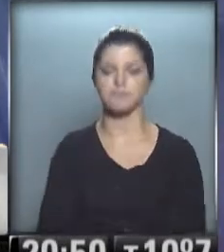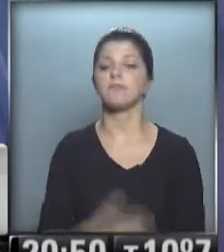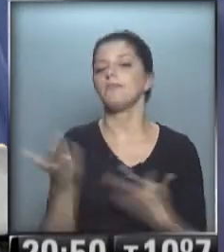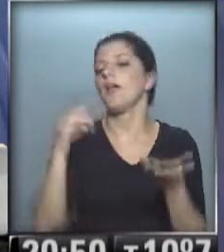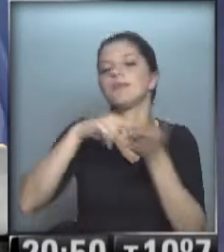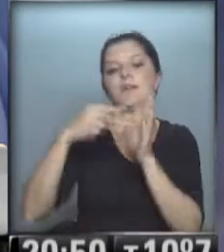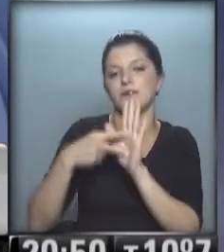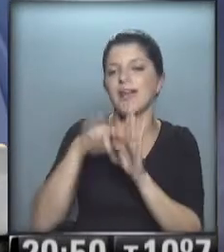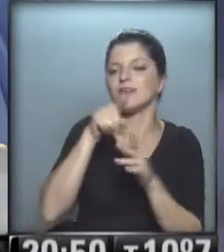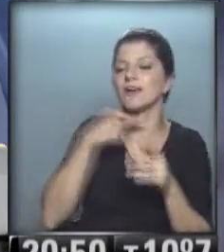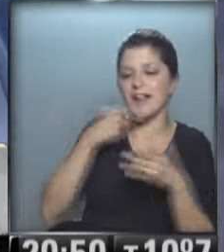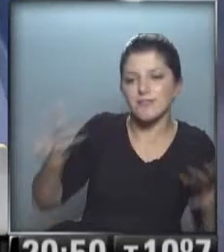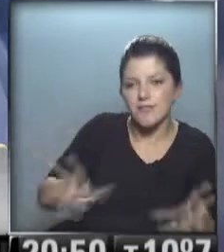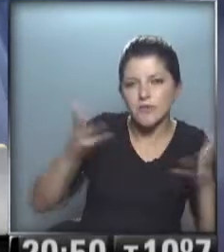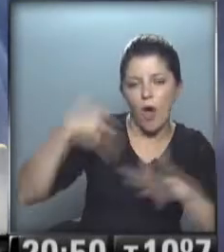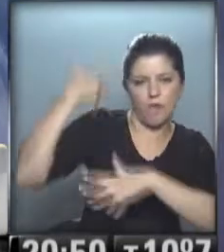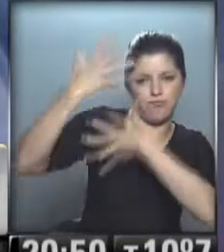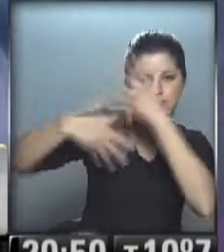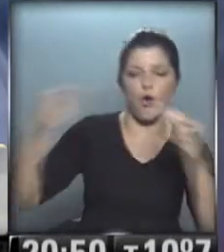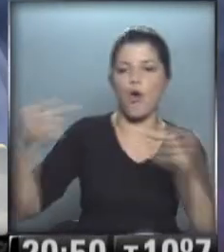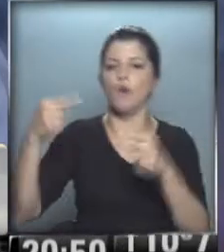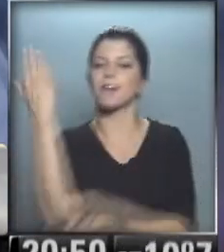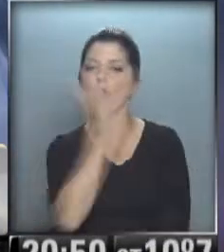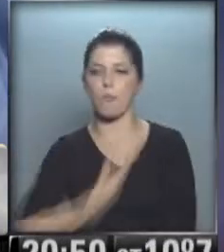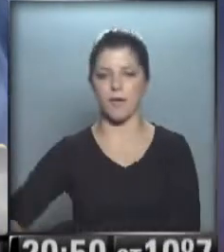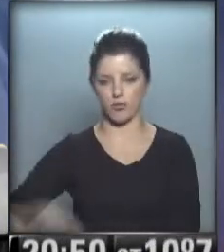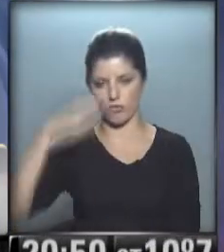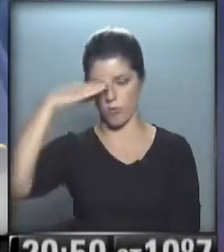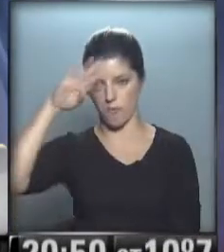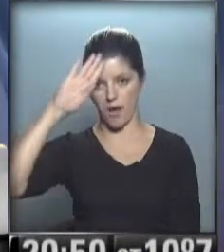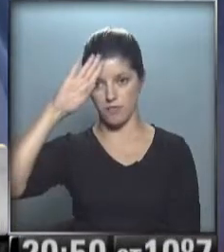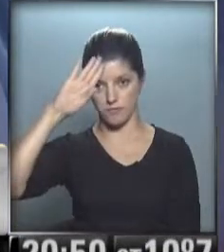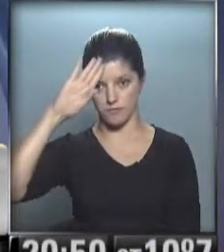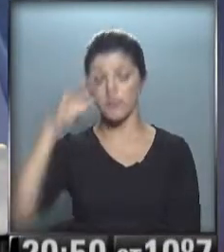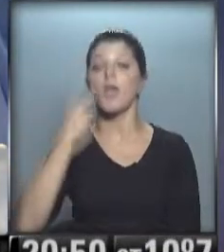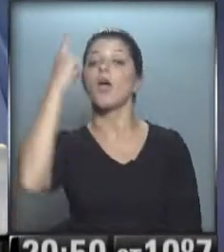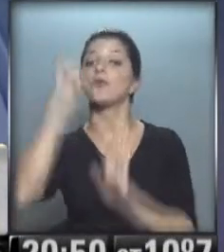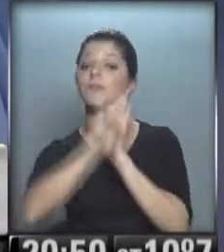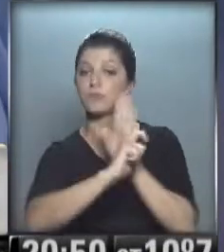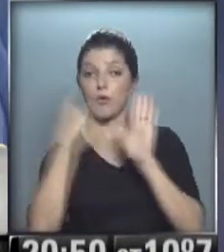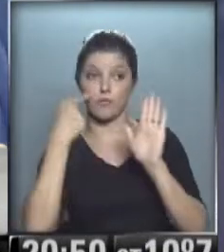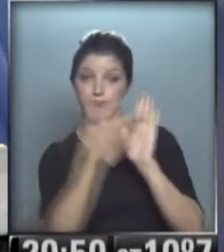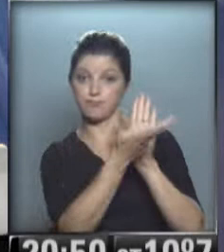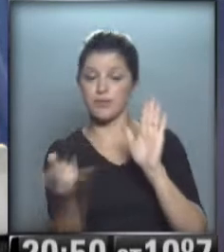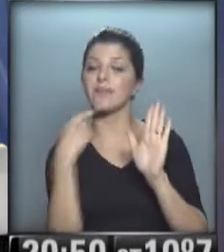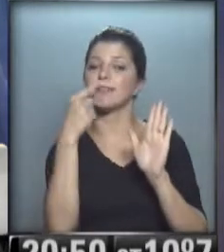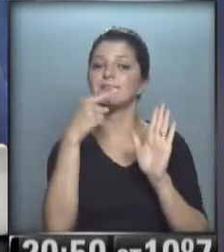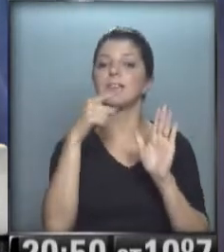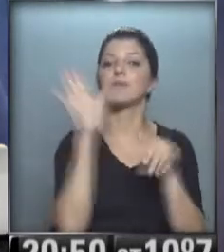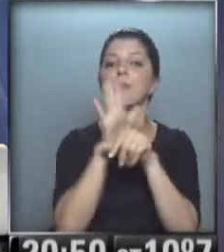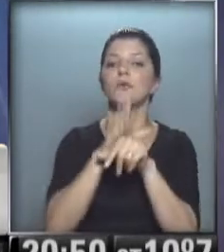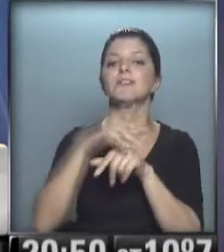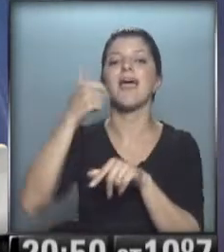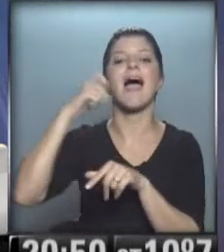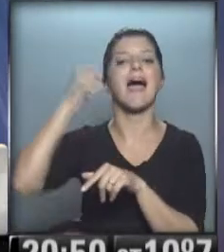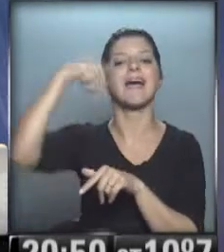palabras, incentivar una revuelta en contra del gobierno. En uno de los artículos publicados se lo llama agentes